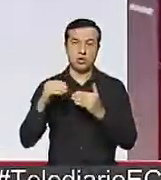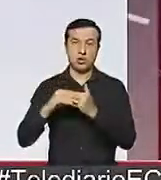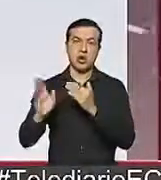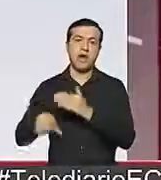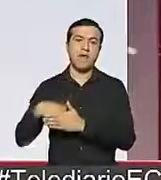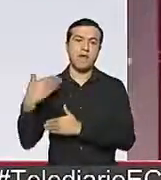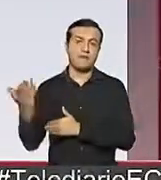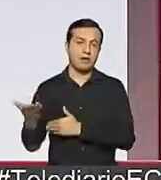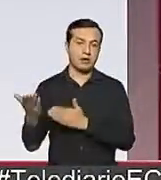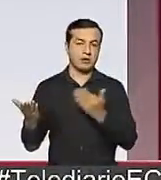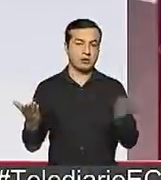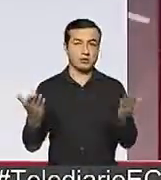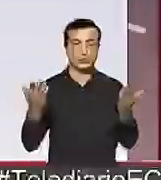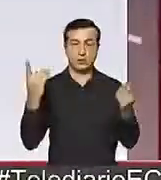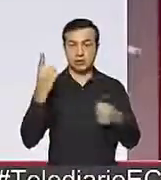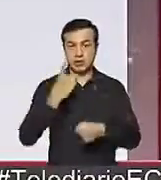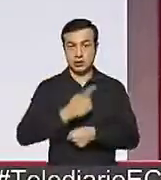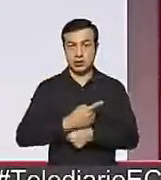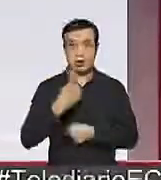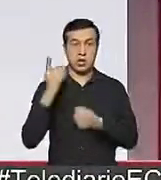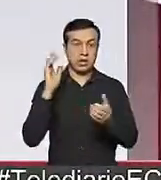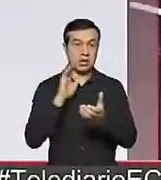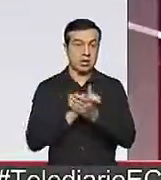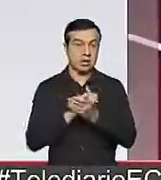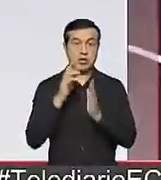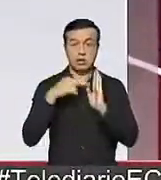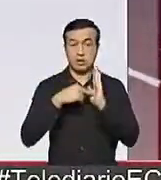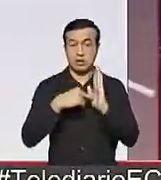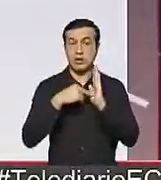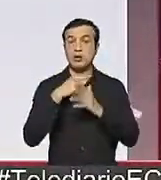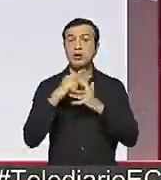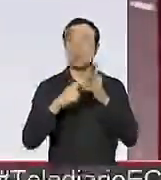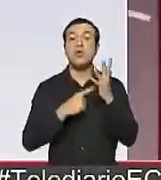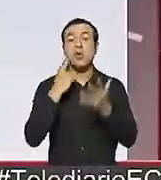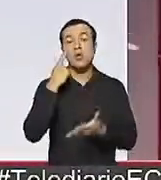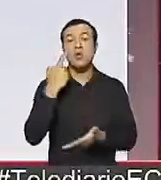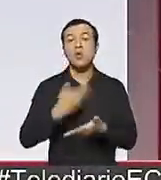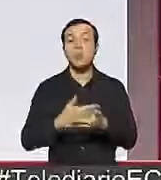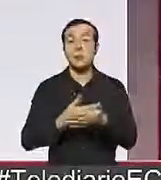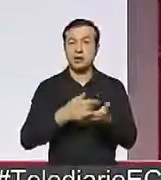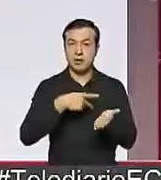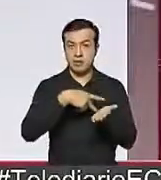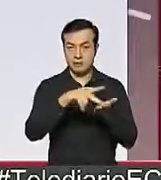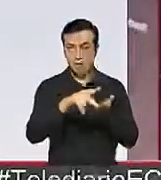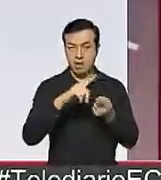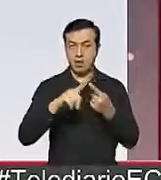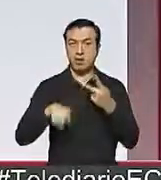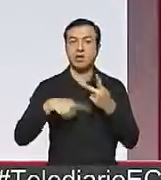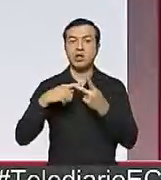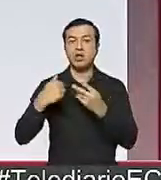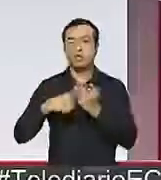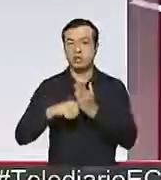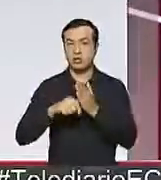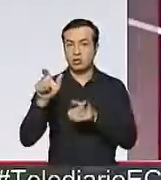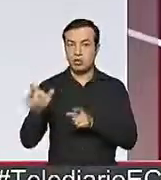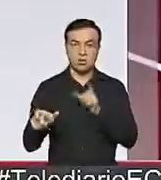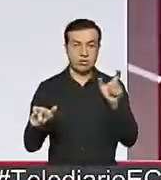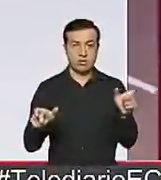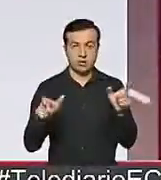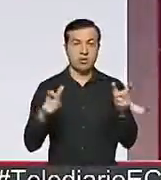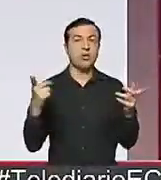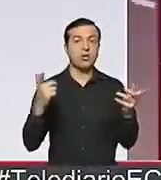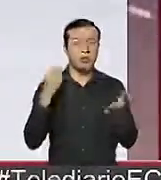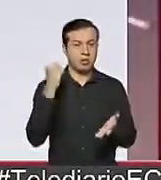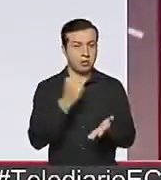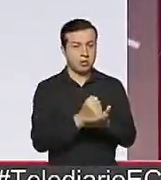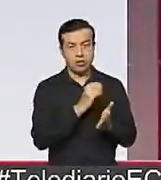sede. Además que el día de celebrarse la boda, los requisitos básicos son el comprobante de pago y la cédula de los contrayentes. Que este proceso, que va desde la